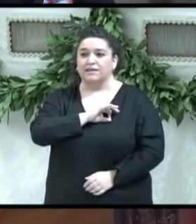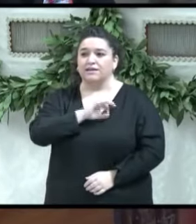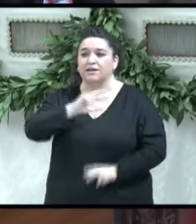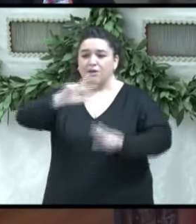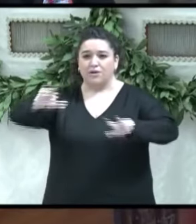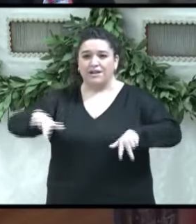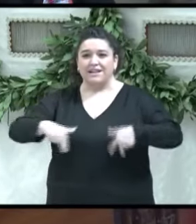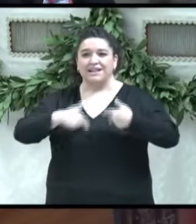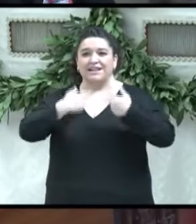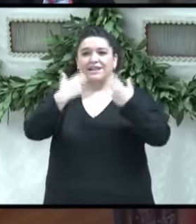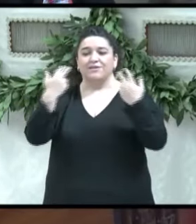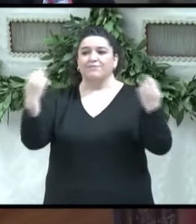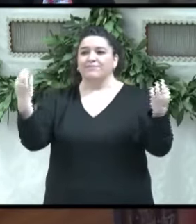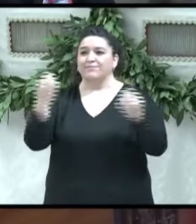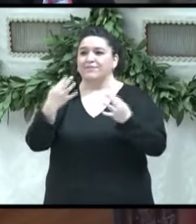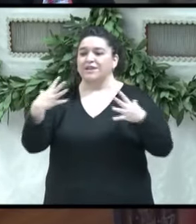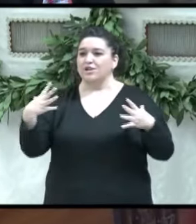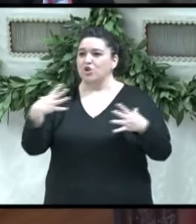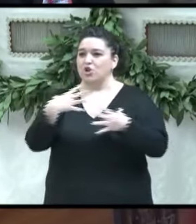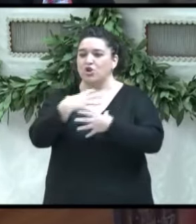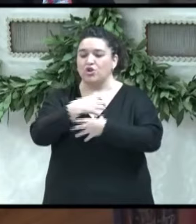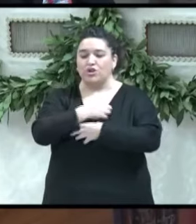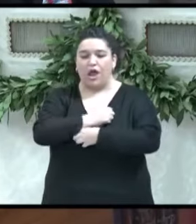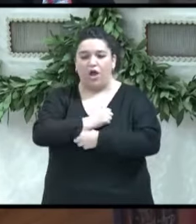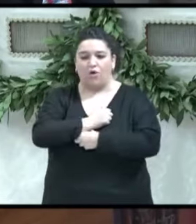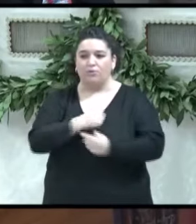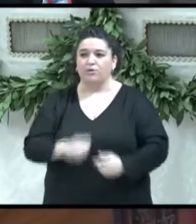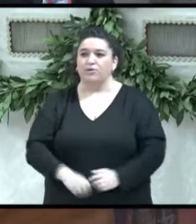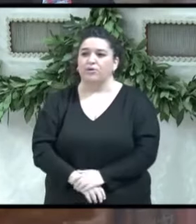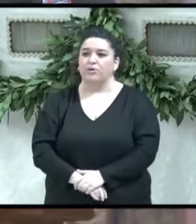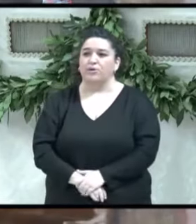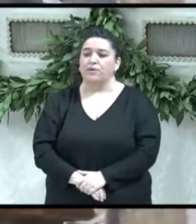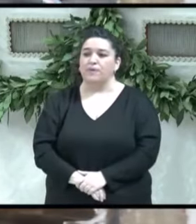libro de todas mis